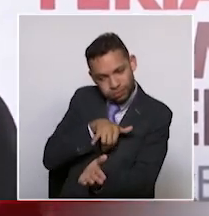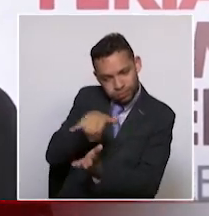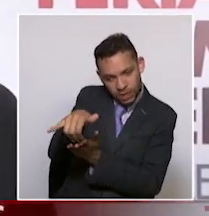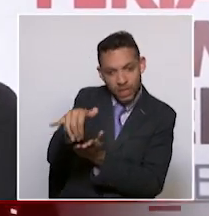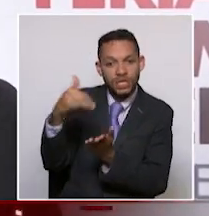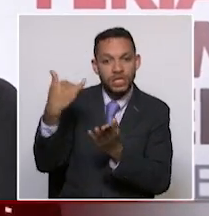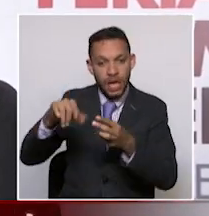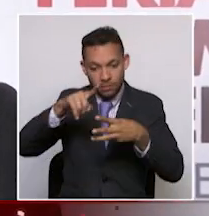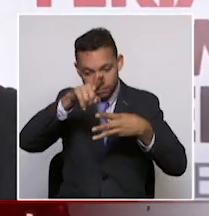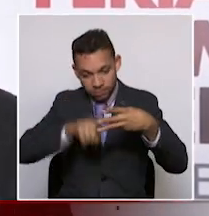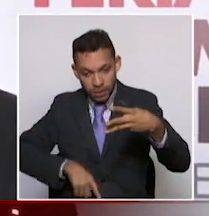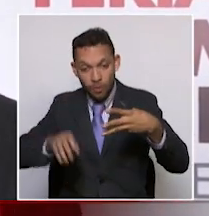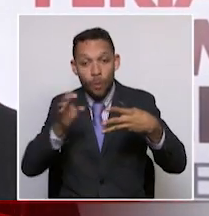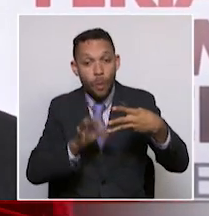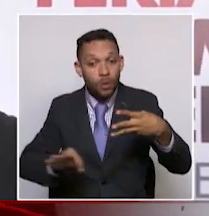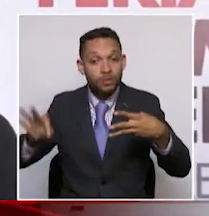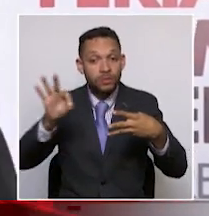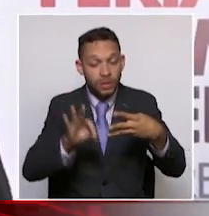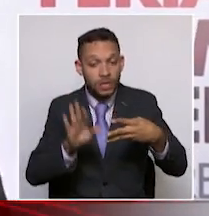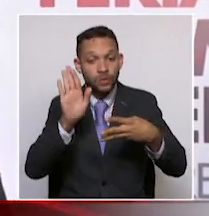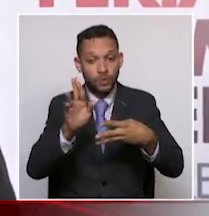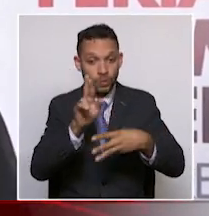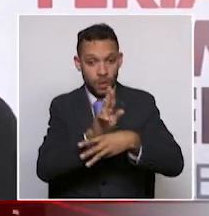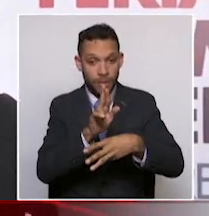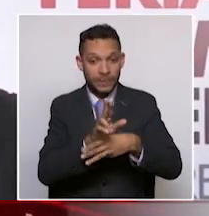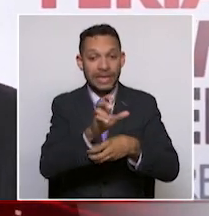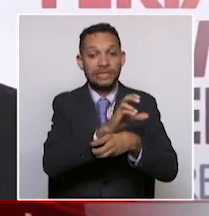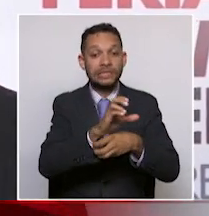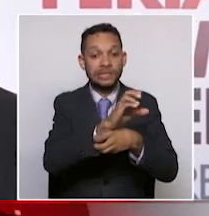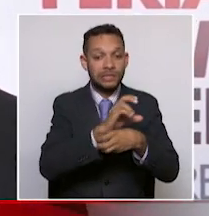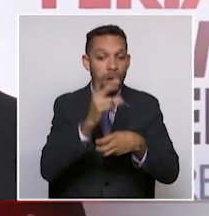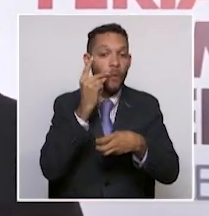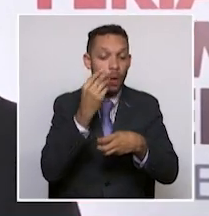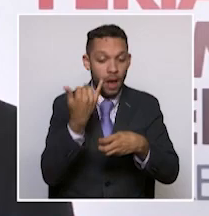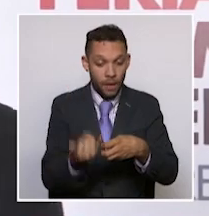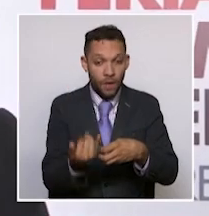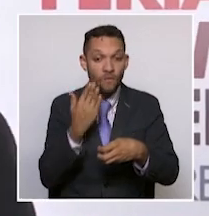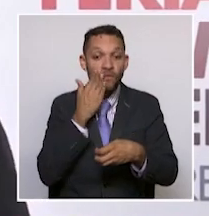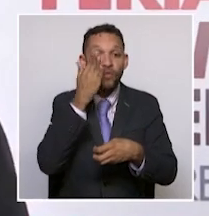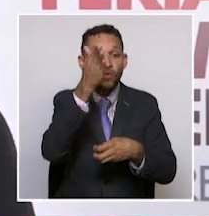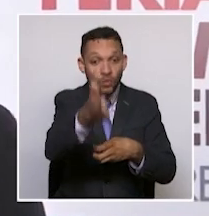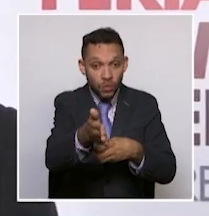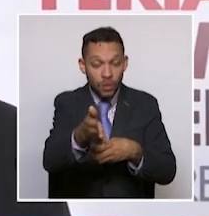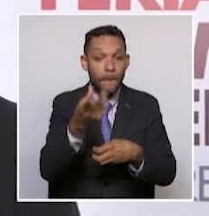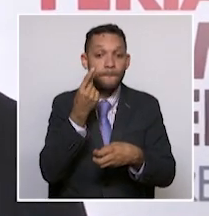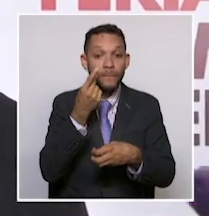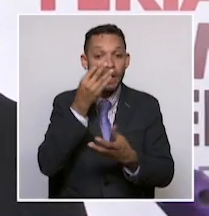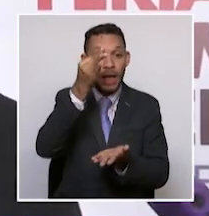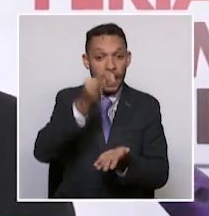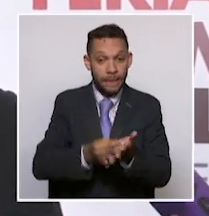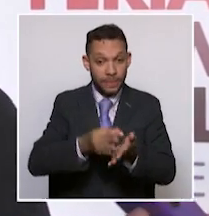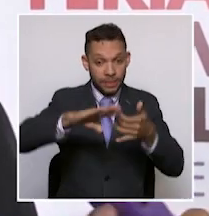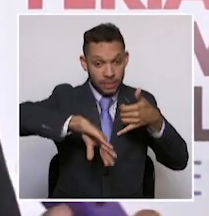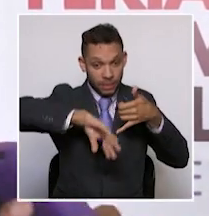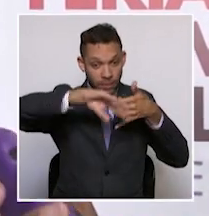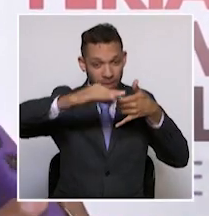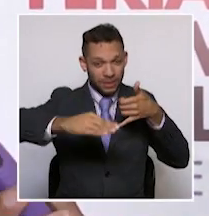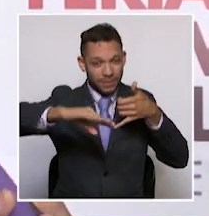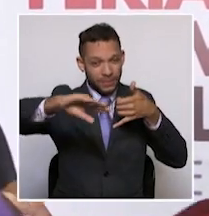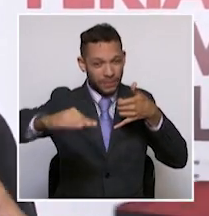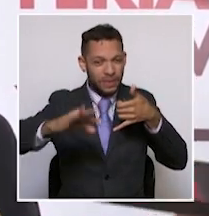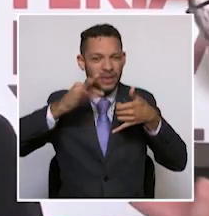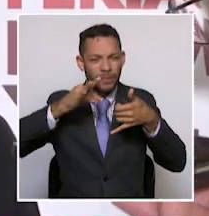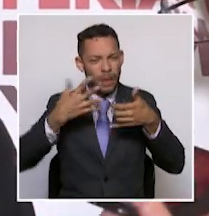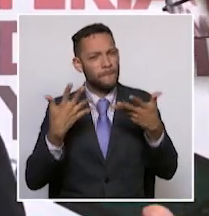proyectos fundamentales para la región, para la ciudad, para el presente y el futuro de Pereira como capital del eje, van a jalonar